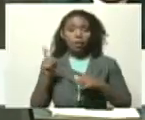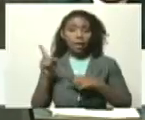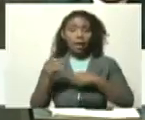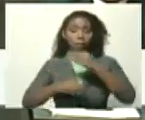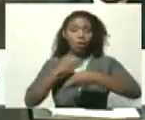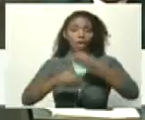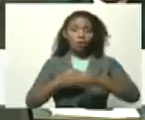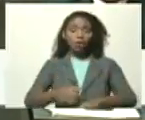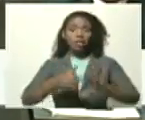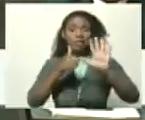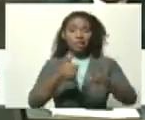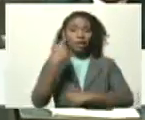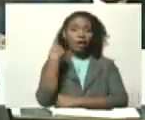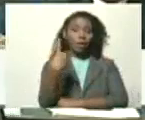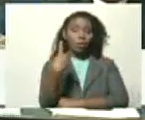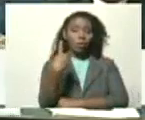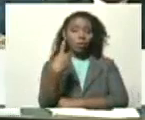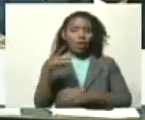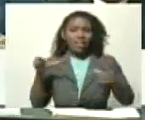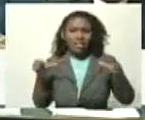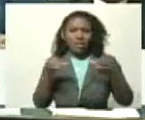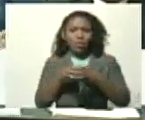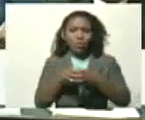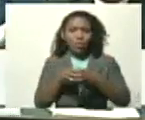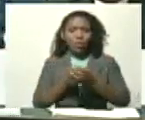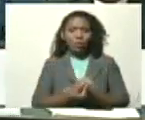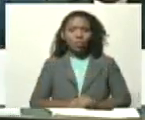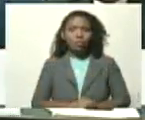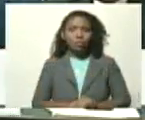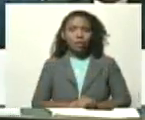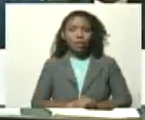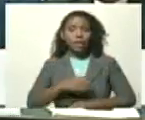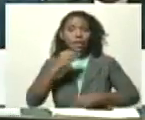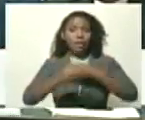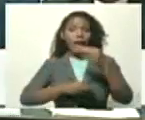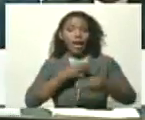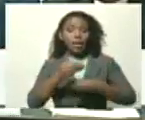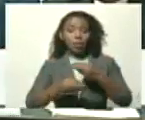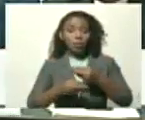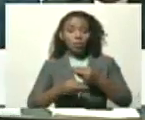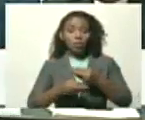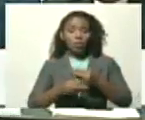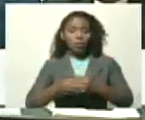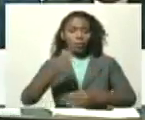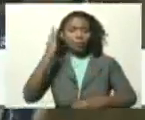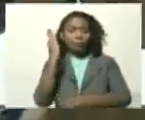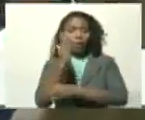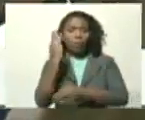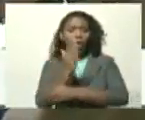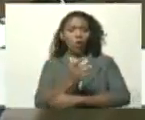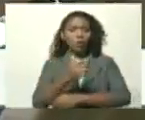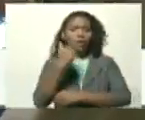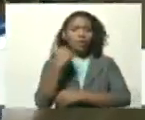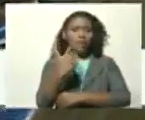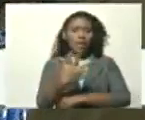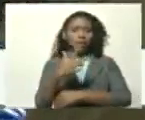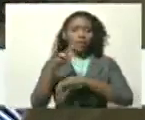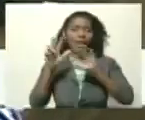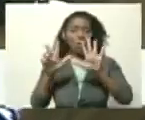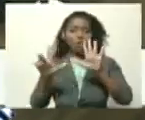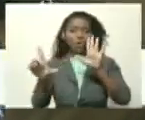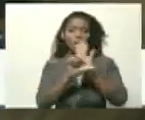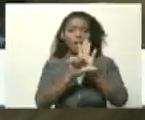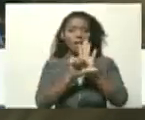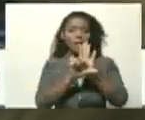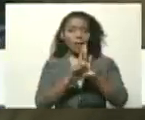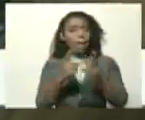realizado 61 sesiones, que se hayan sancionado 38 leyes,